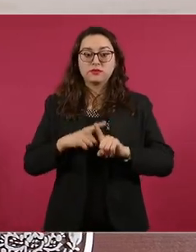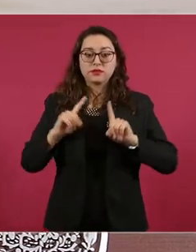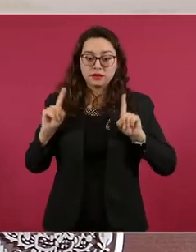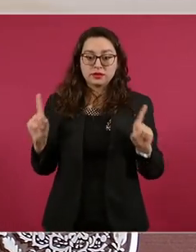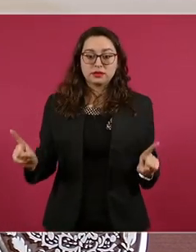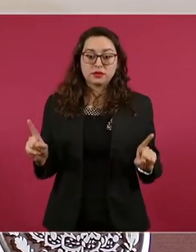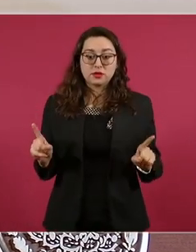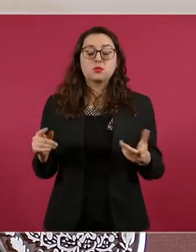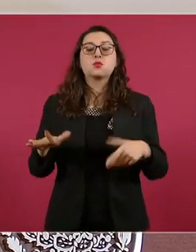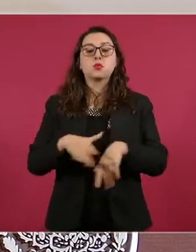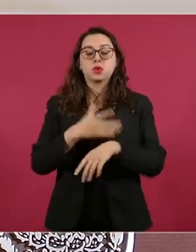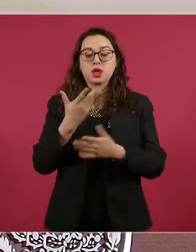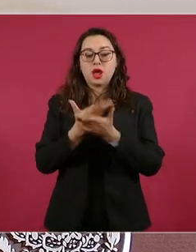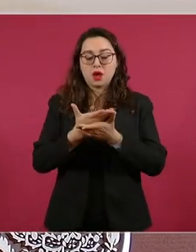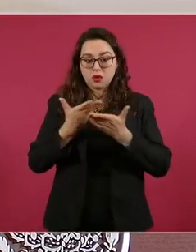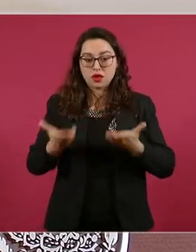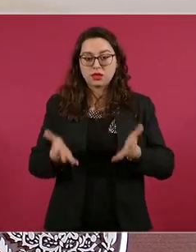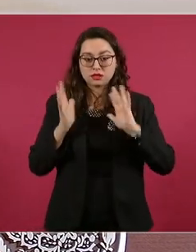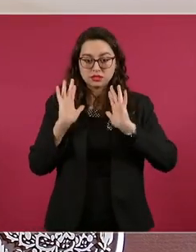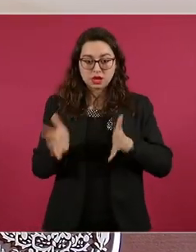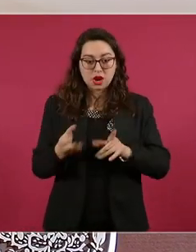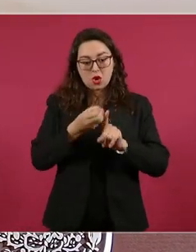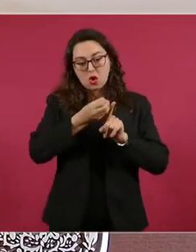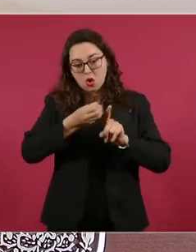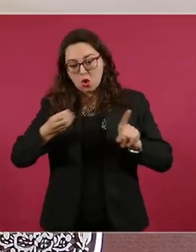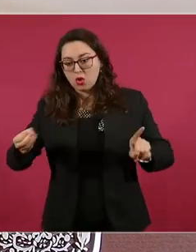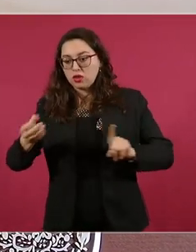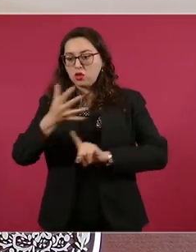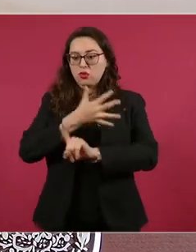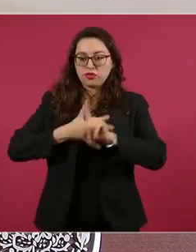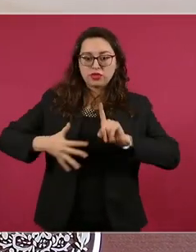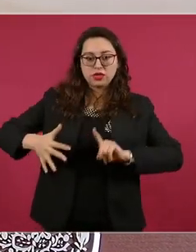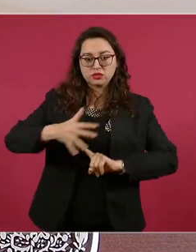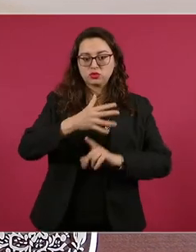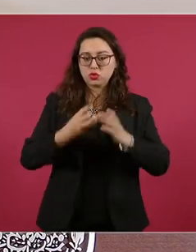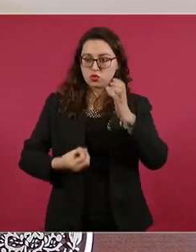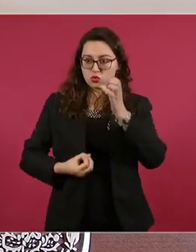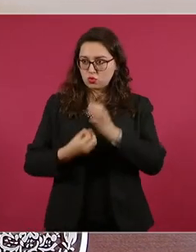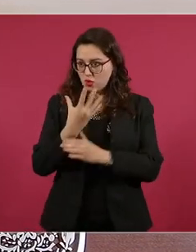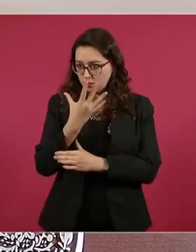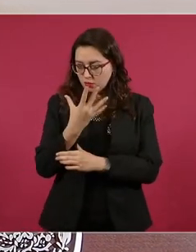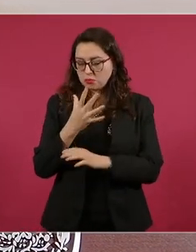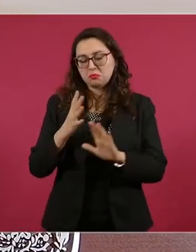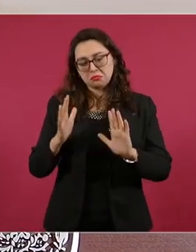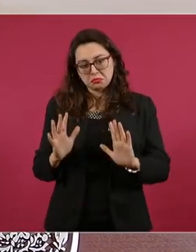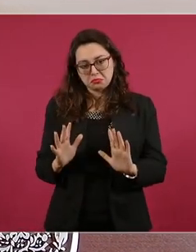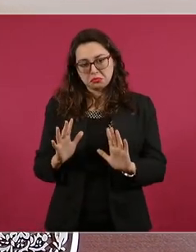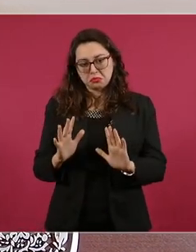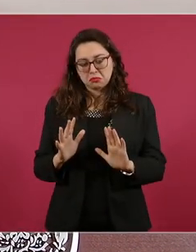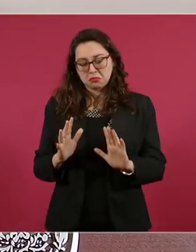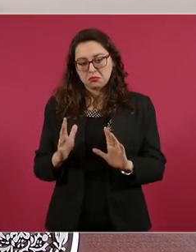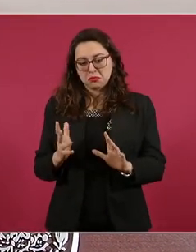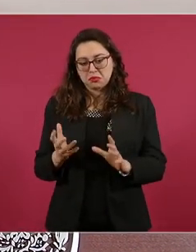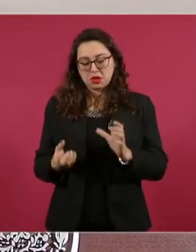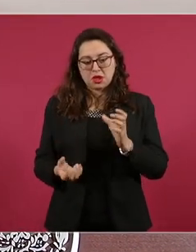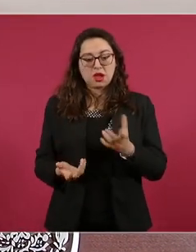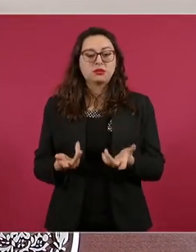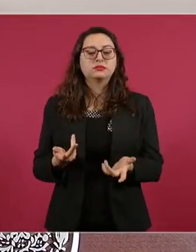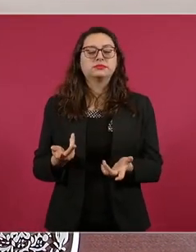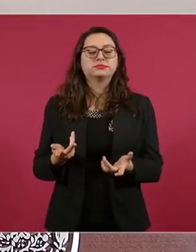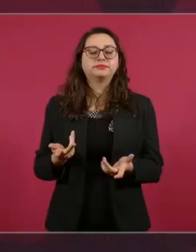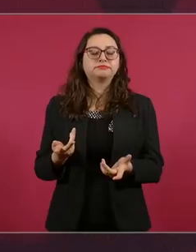habido reacomodos, ya es una nueva realidad, no se puede poner vino viejo